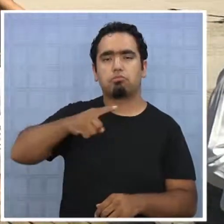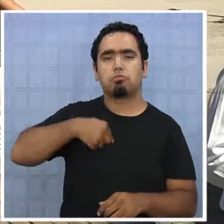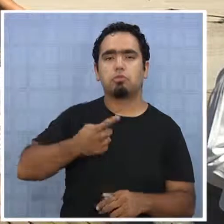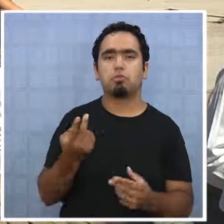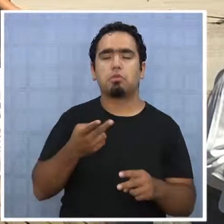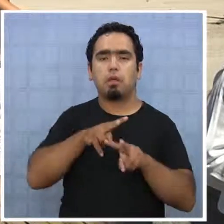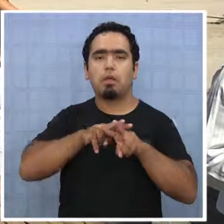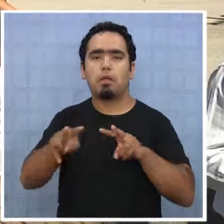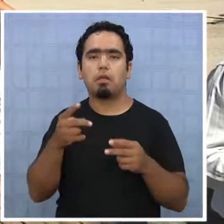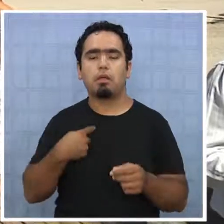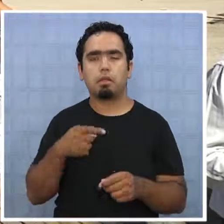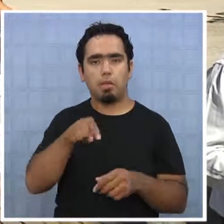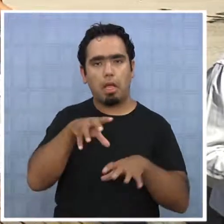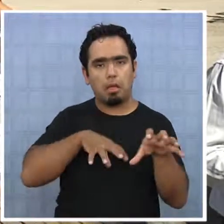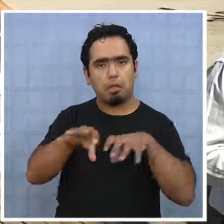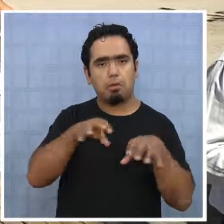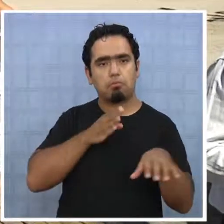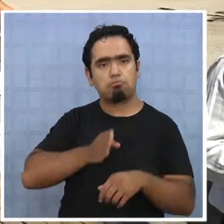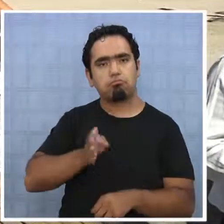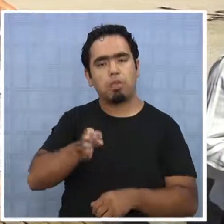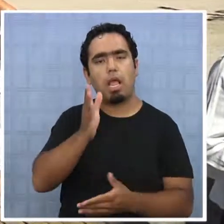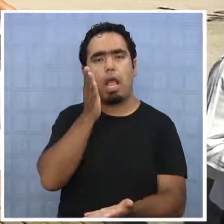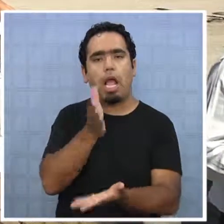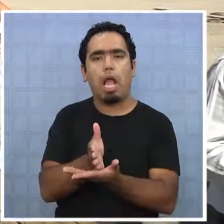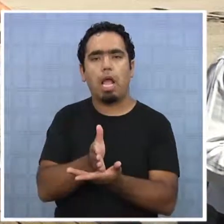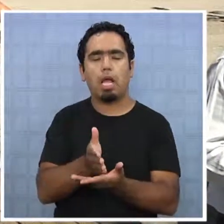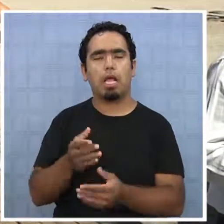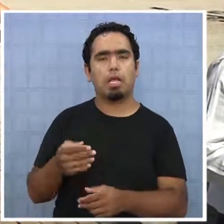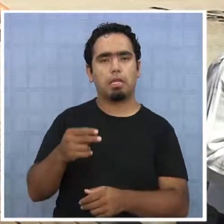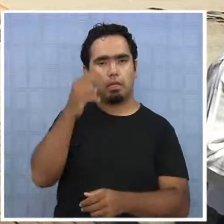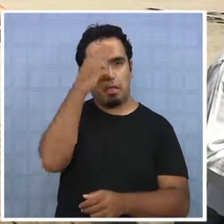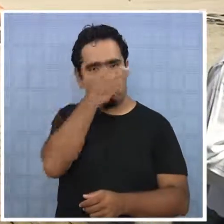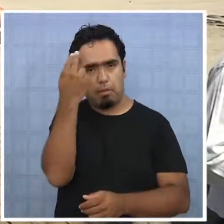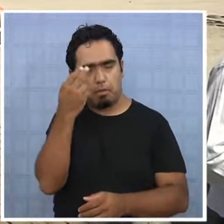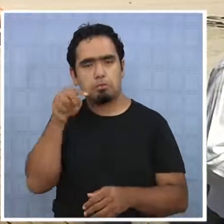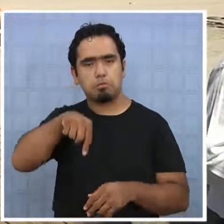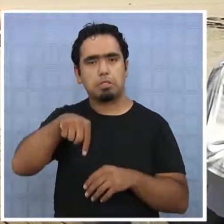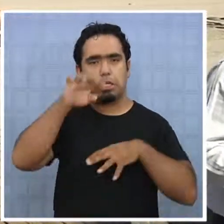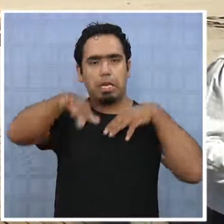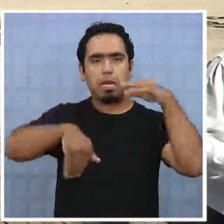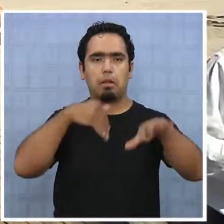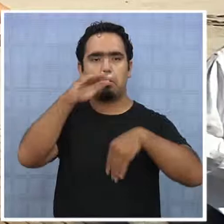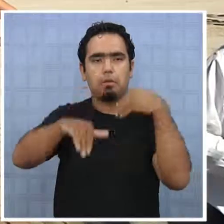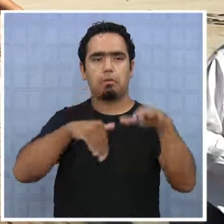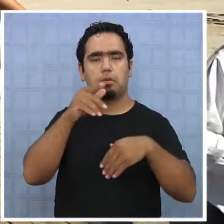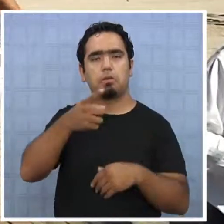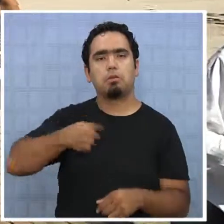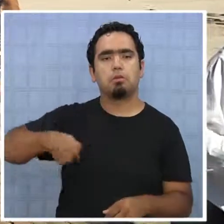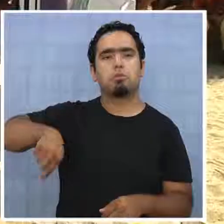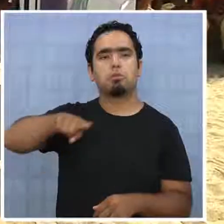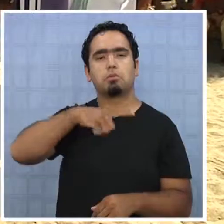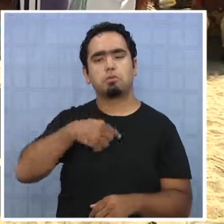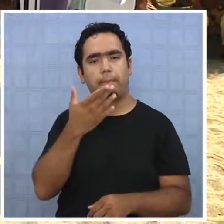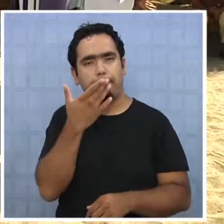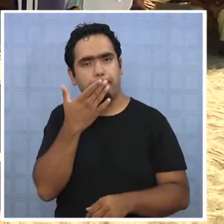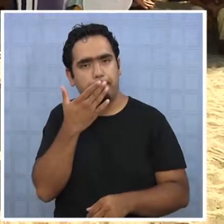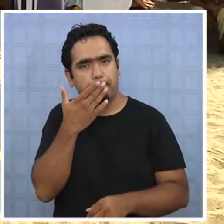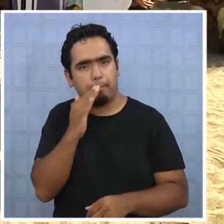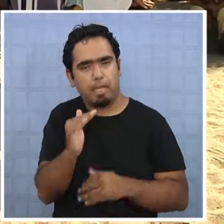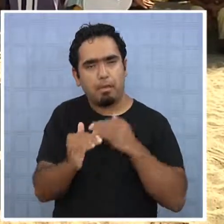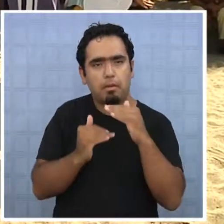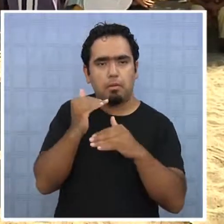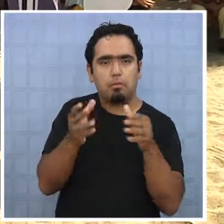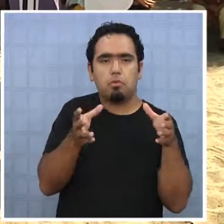estamos haciendo es esta actividad prolongarla hasta mediados de marzo en la playa, ¿ya? Y posteriormente estamos